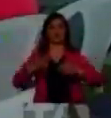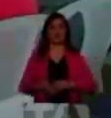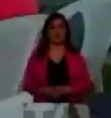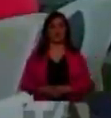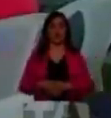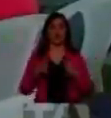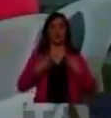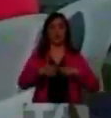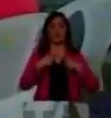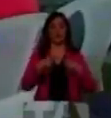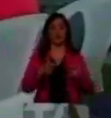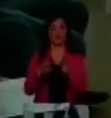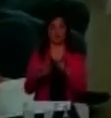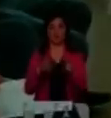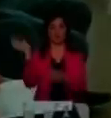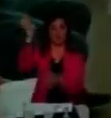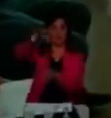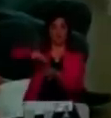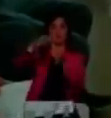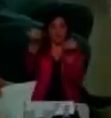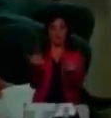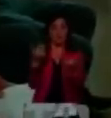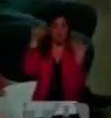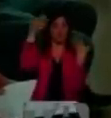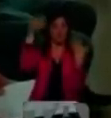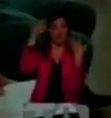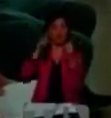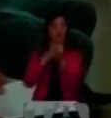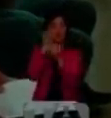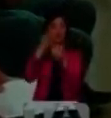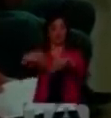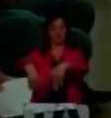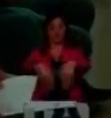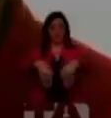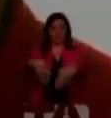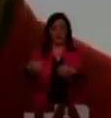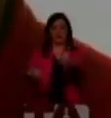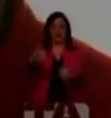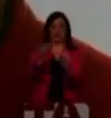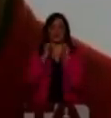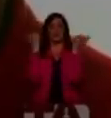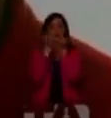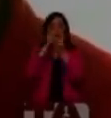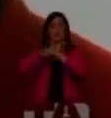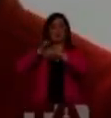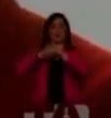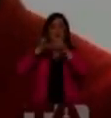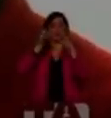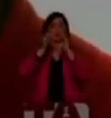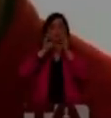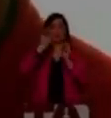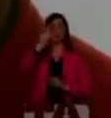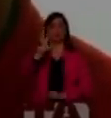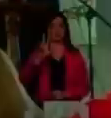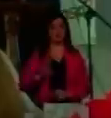Un taller sobre control electoral y actualidad política fue la principal actividad de los candidatos a la Asamblea Nacional por el Partido